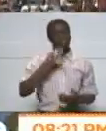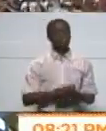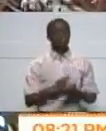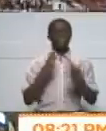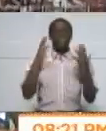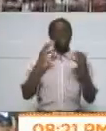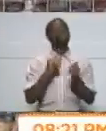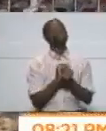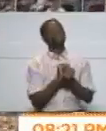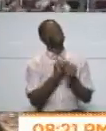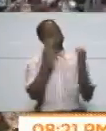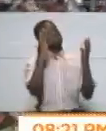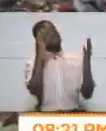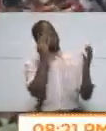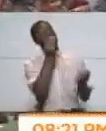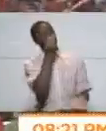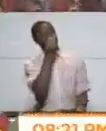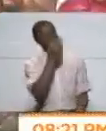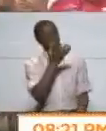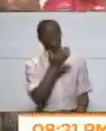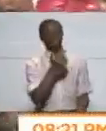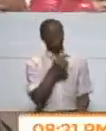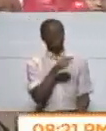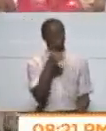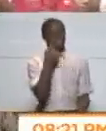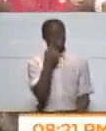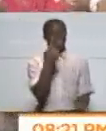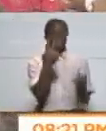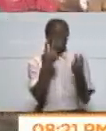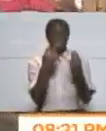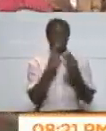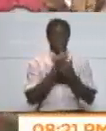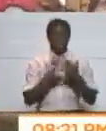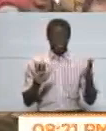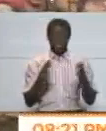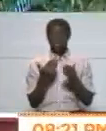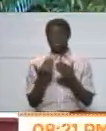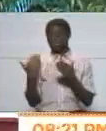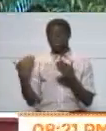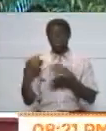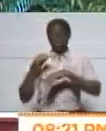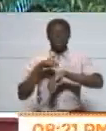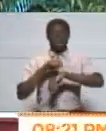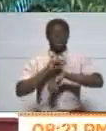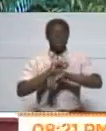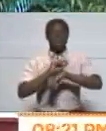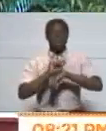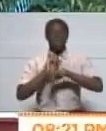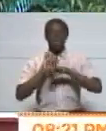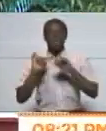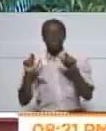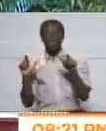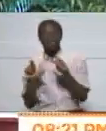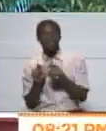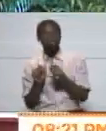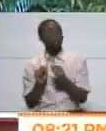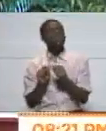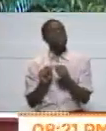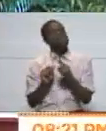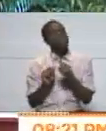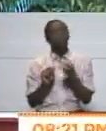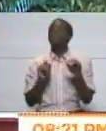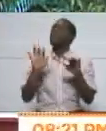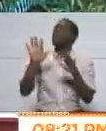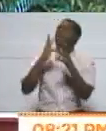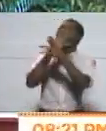Bueno, aquí estamos, como acaban de ver, hace pocos minutos culminó una reunión. En la reunión de la OEA,